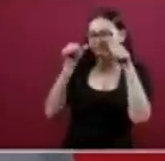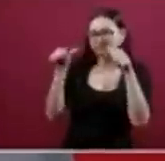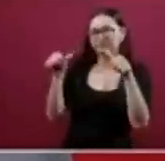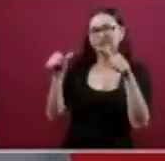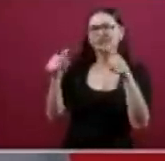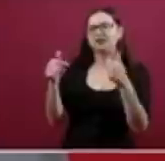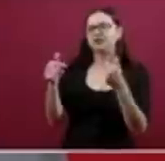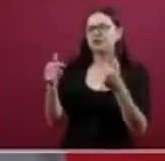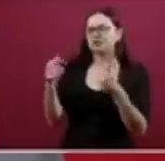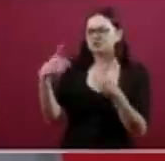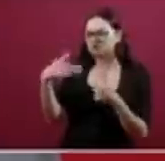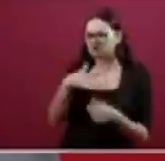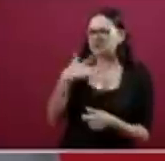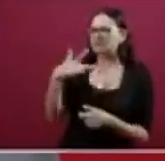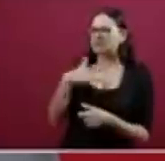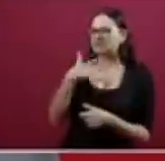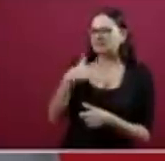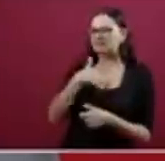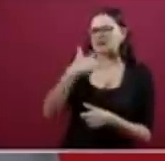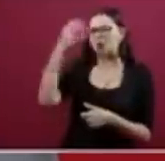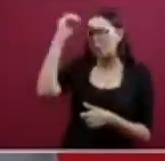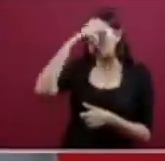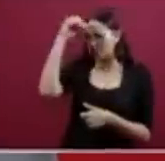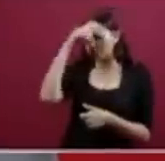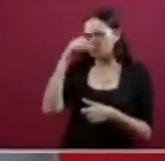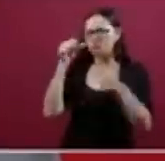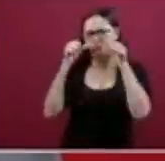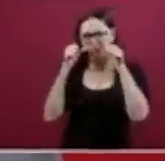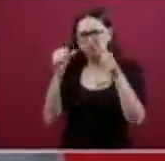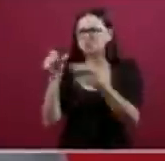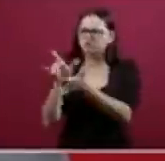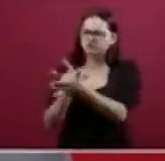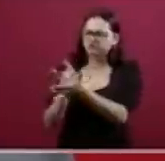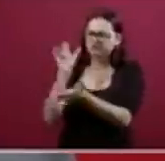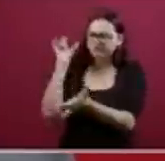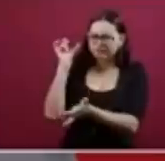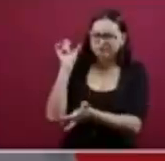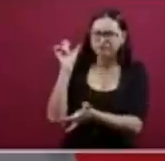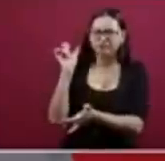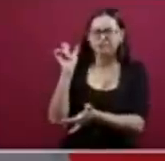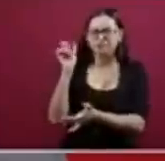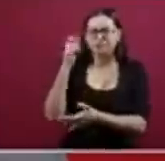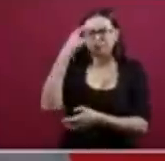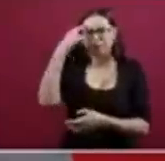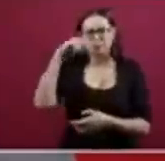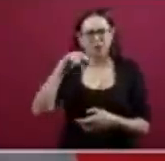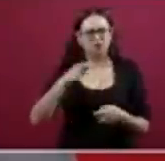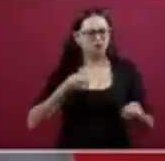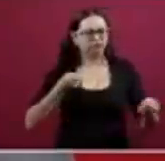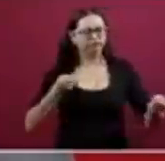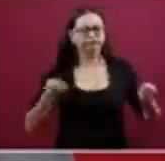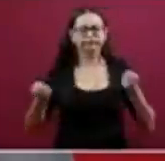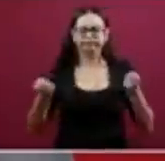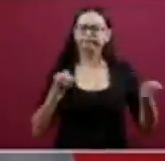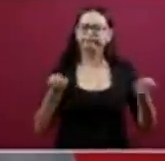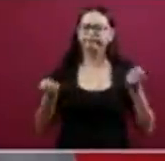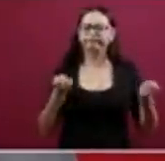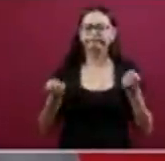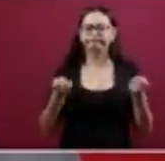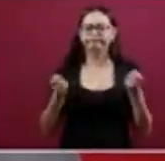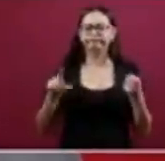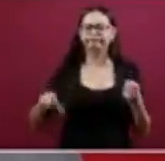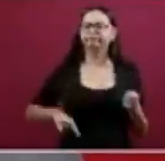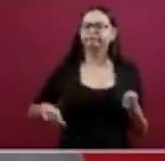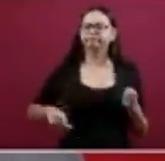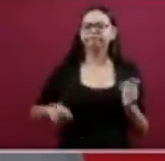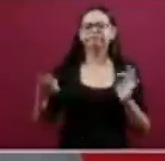recogiendo los sentimientos de la gente para gobernar y